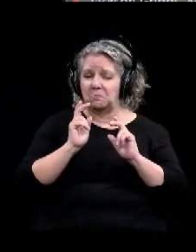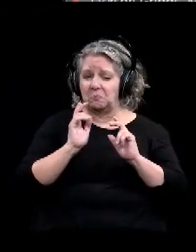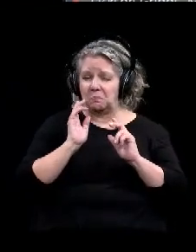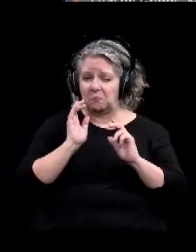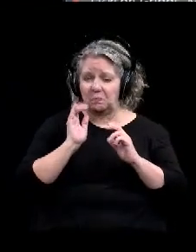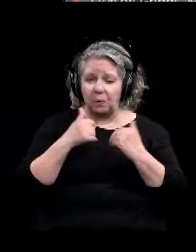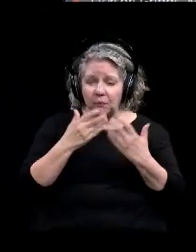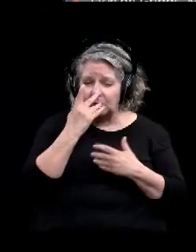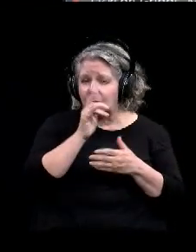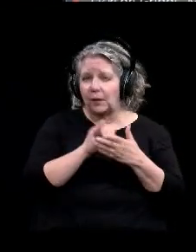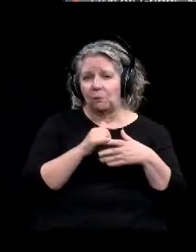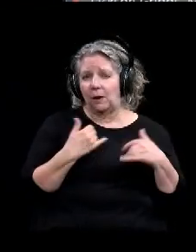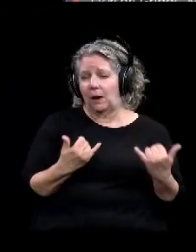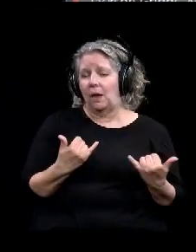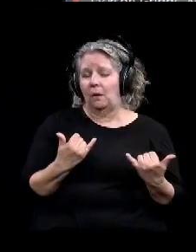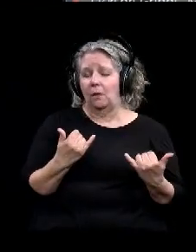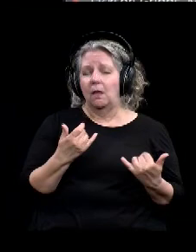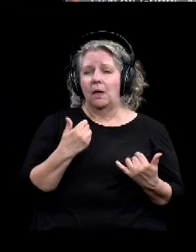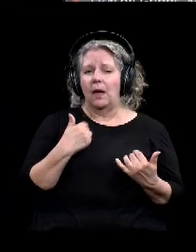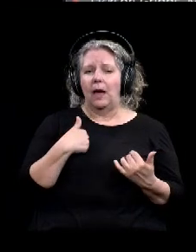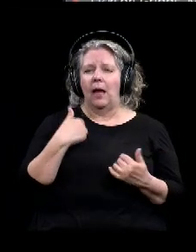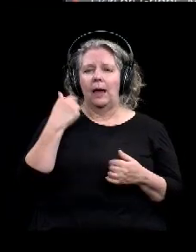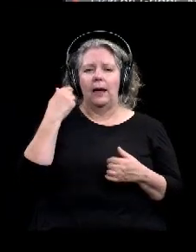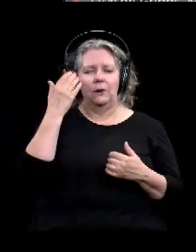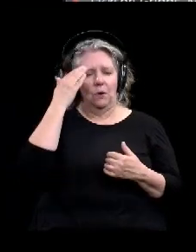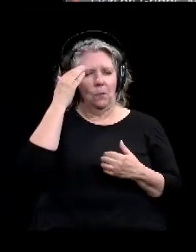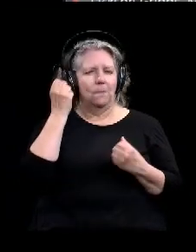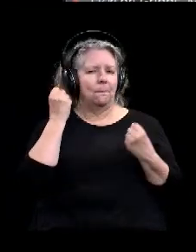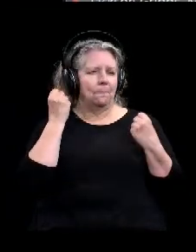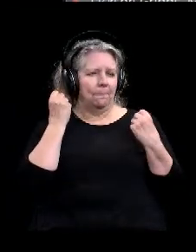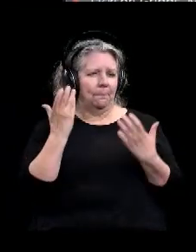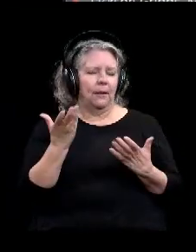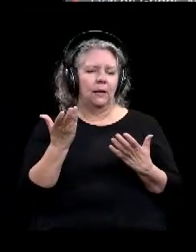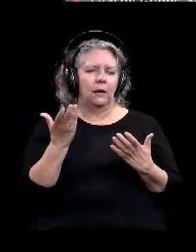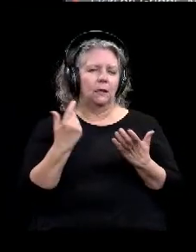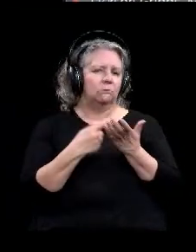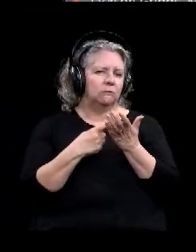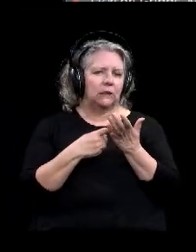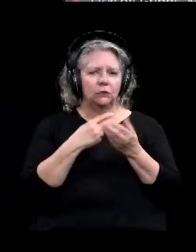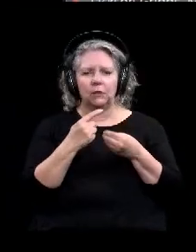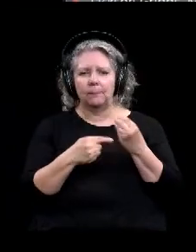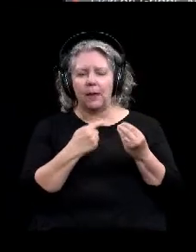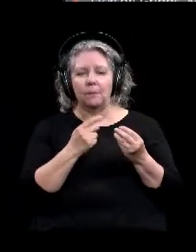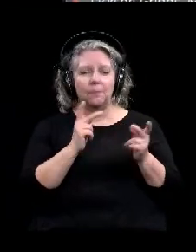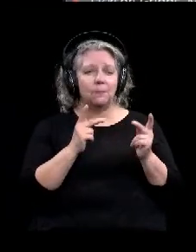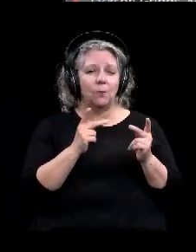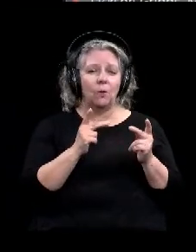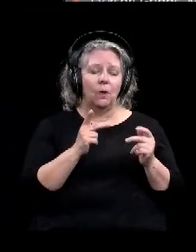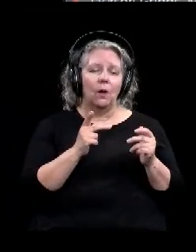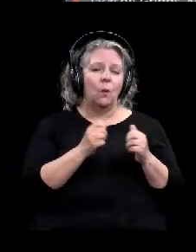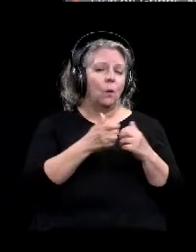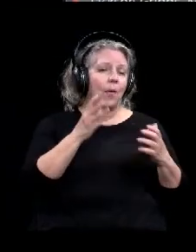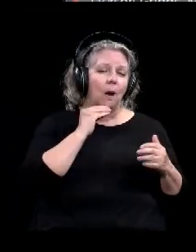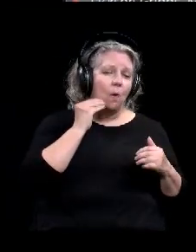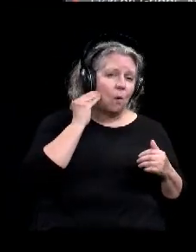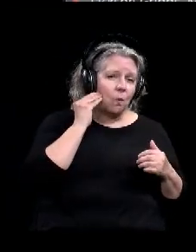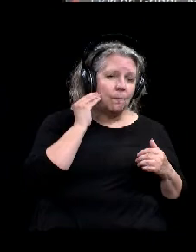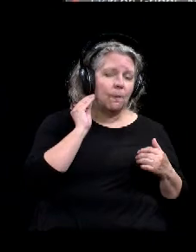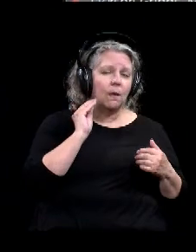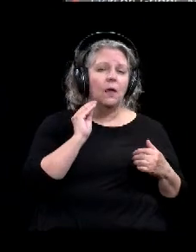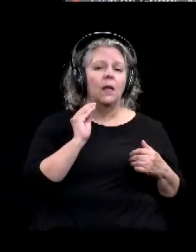hay muchas preocupaciones que nos tienen a casas que no tienen casa indigentes